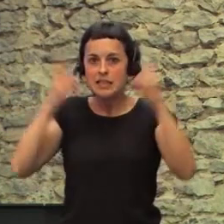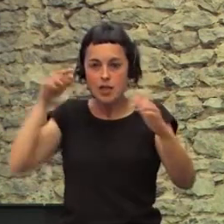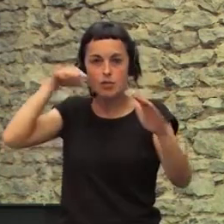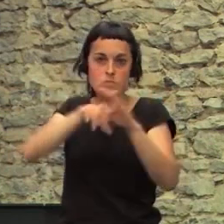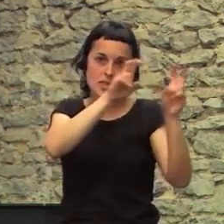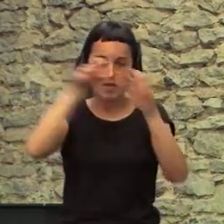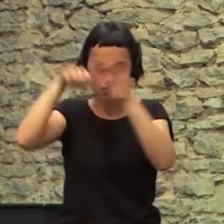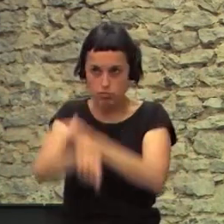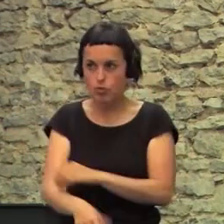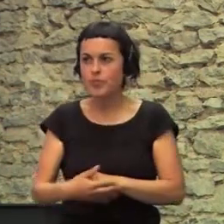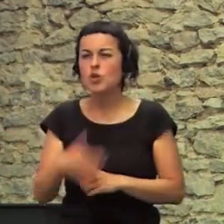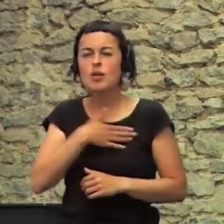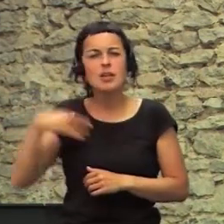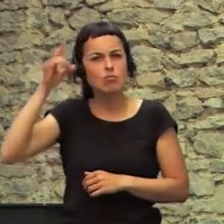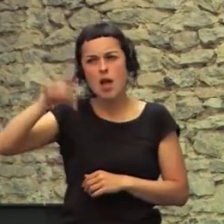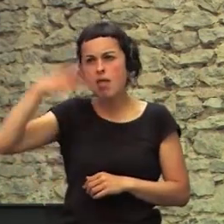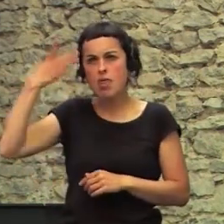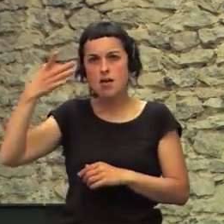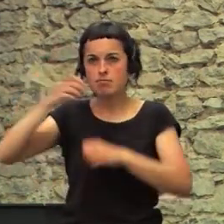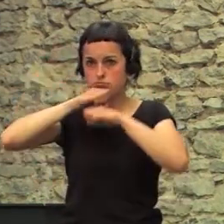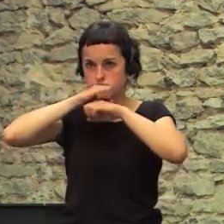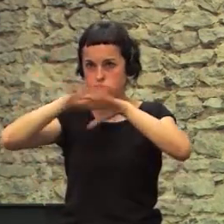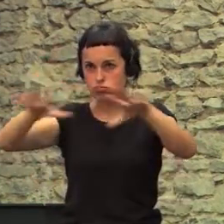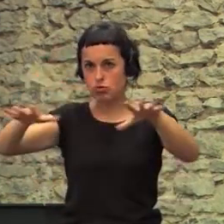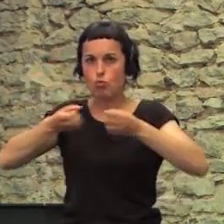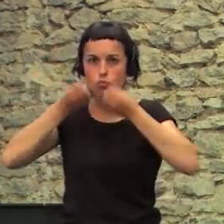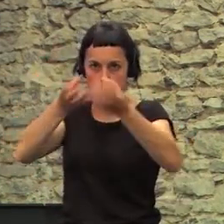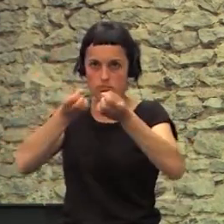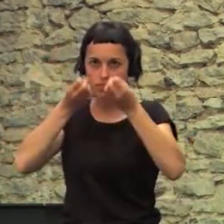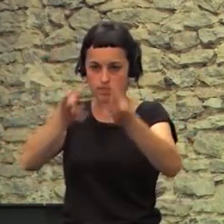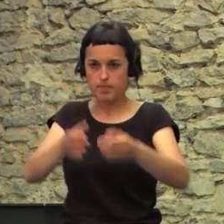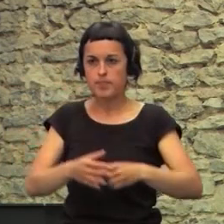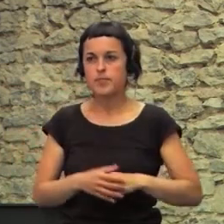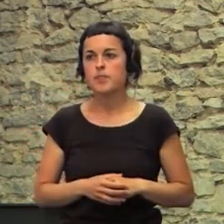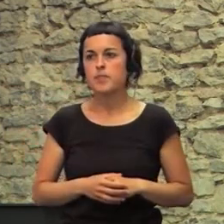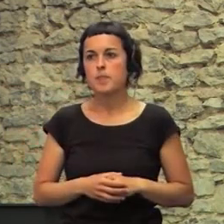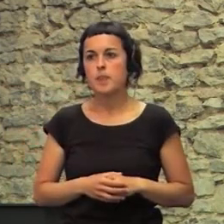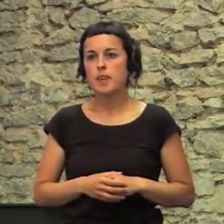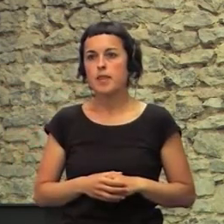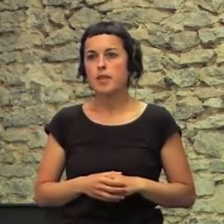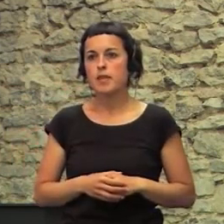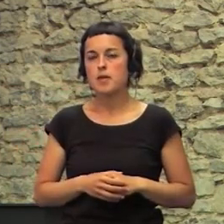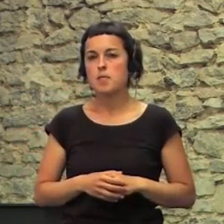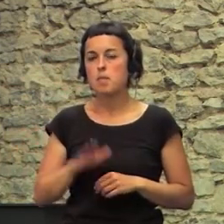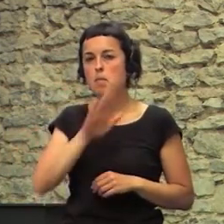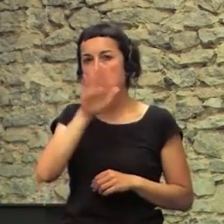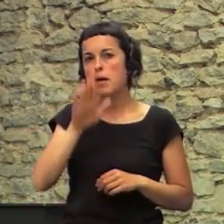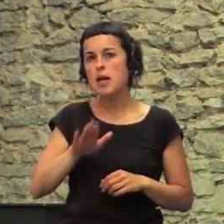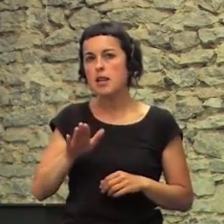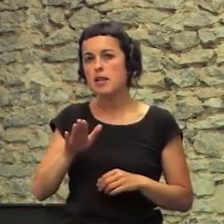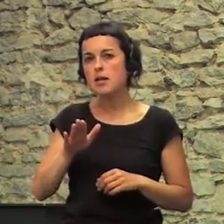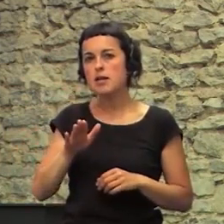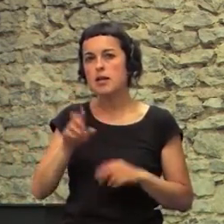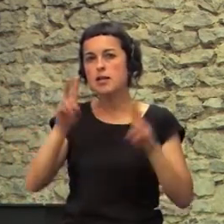había una idea que sí que quería transmitiros, y es que parece que hay una realidad sobre